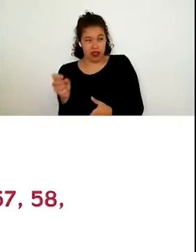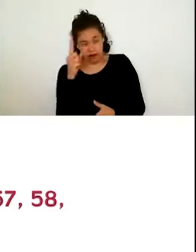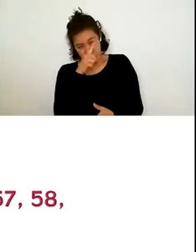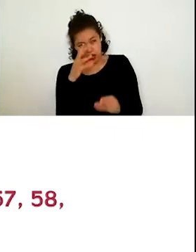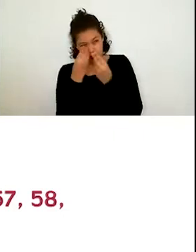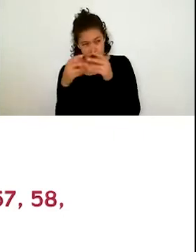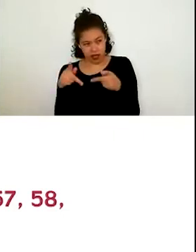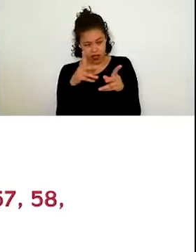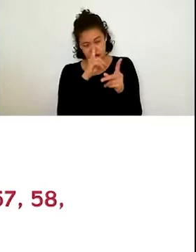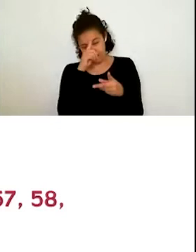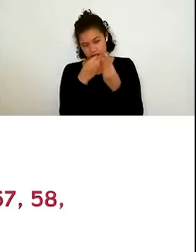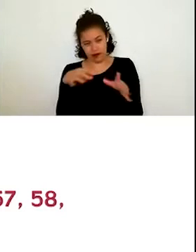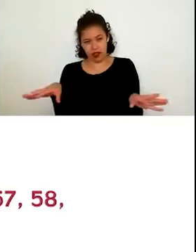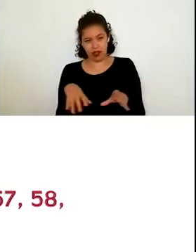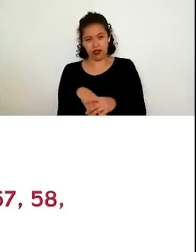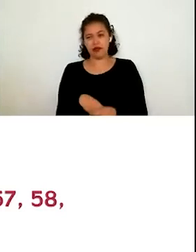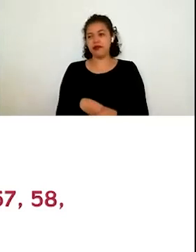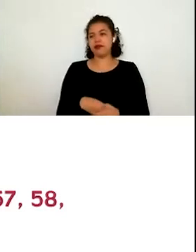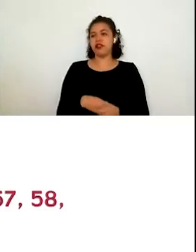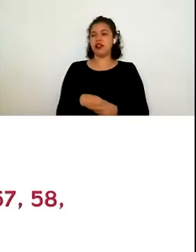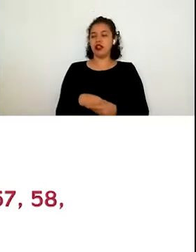Tampoco se puede arrendar los